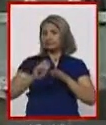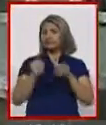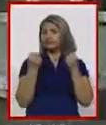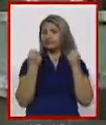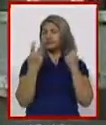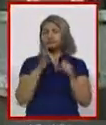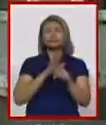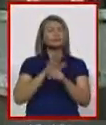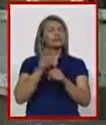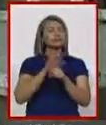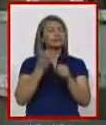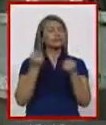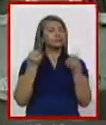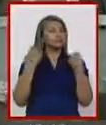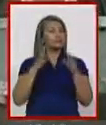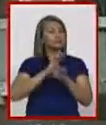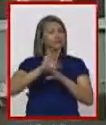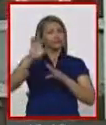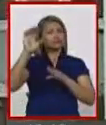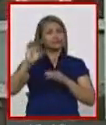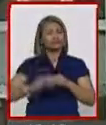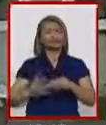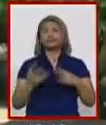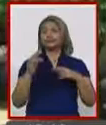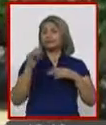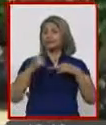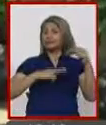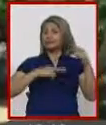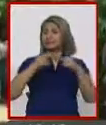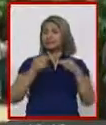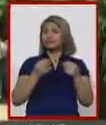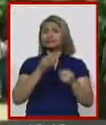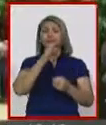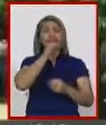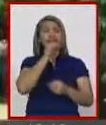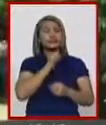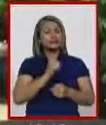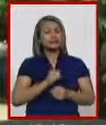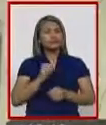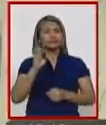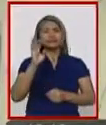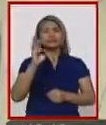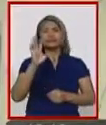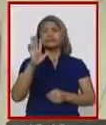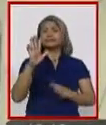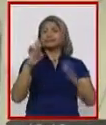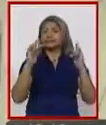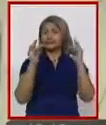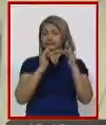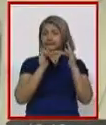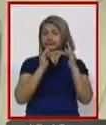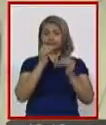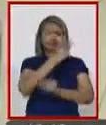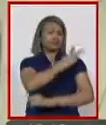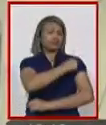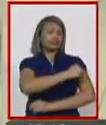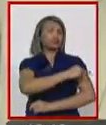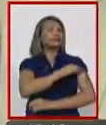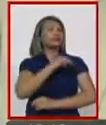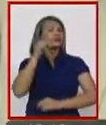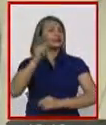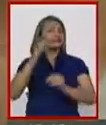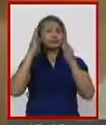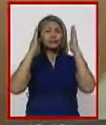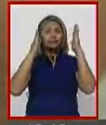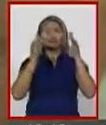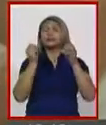hacinamiento todo el tiempo ha estado fascinado tenemos una infraestructura obsoleta antigua con 65 camas cuando este hospital ya requiere